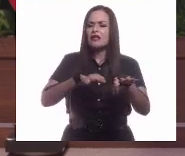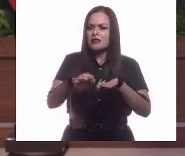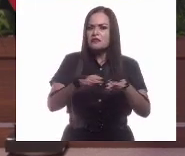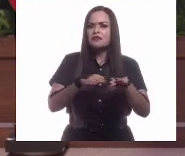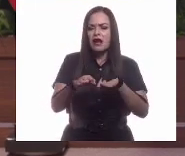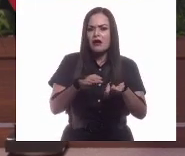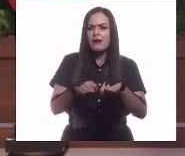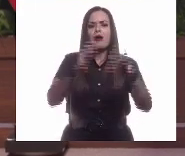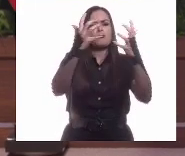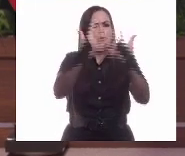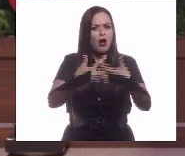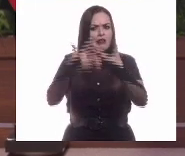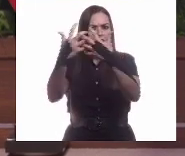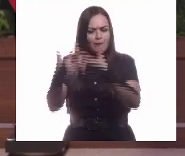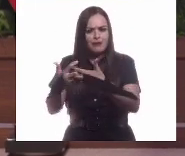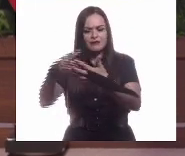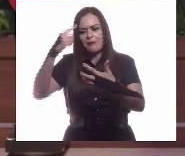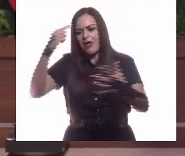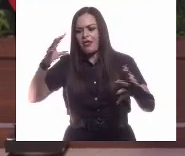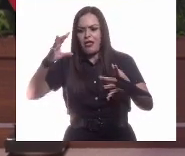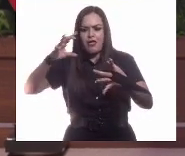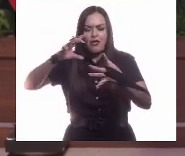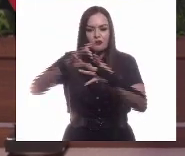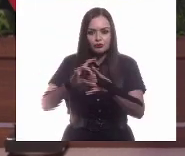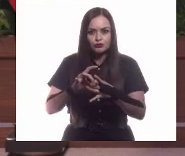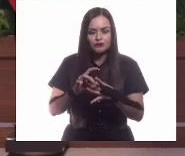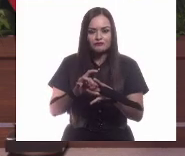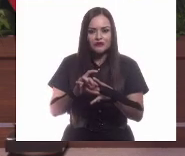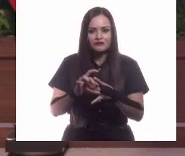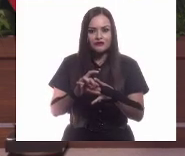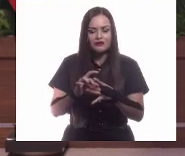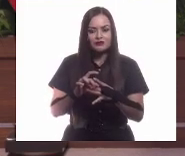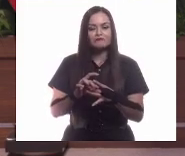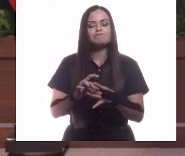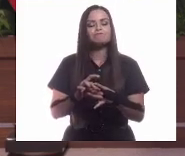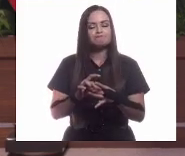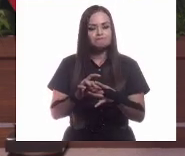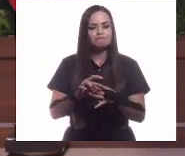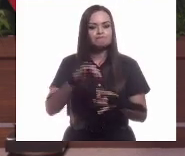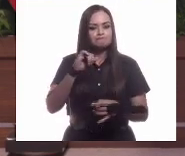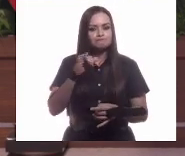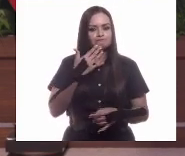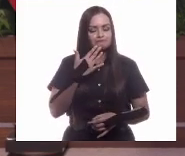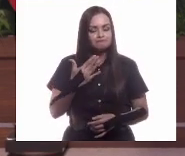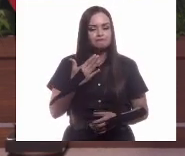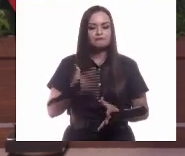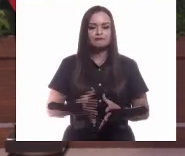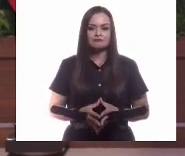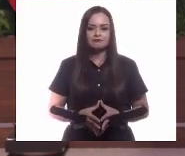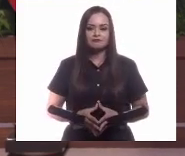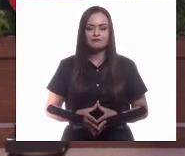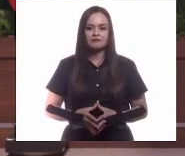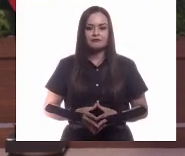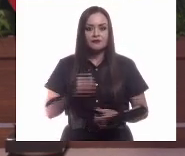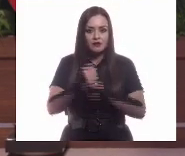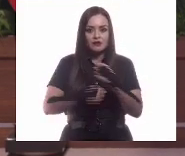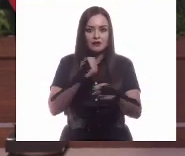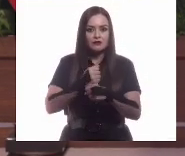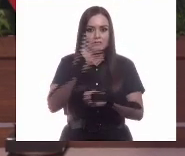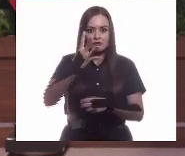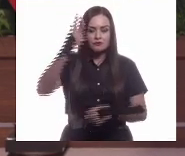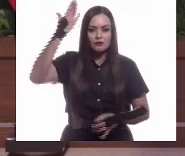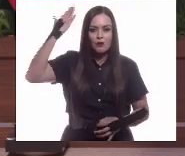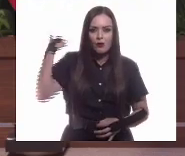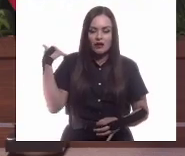sector privado para generar realidades completas de prosperidad, no espejismos de bienestar. Hace 4 años,